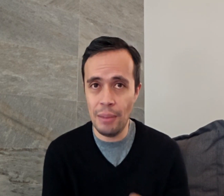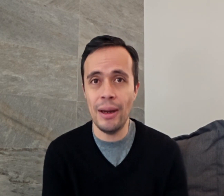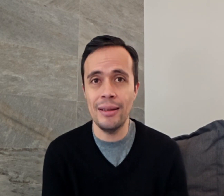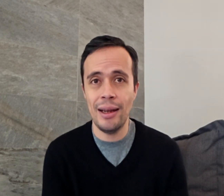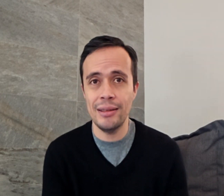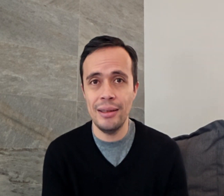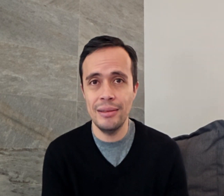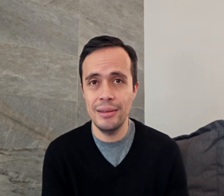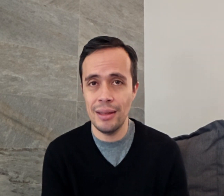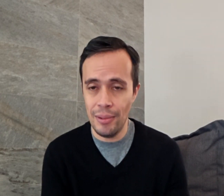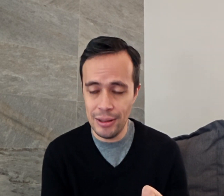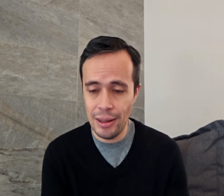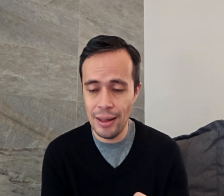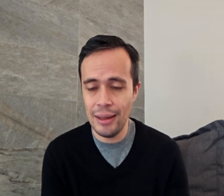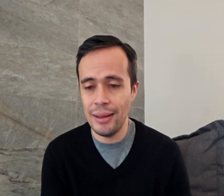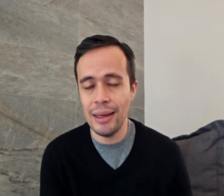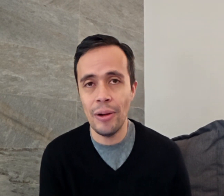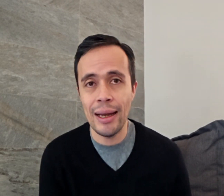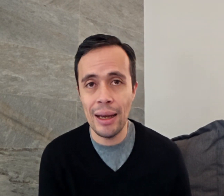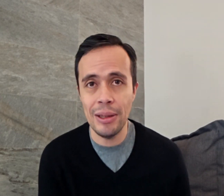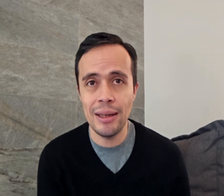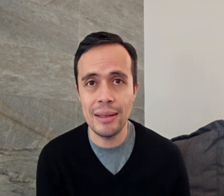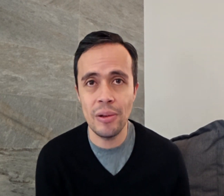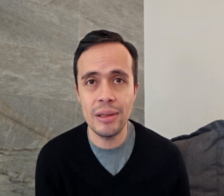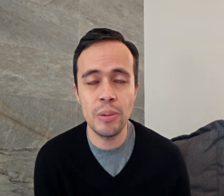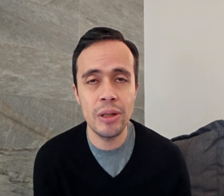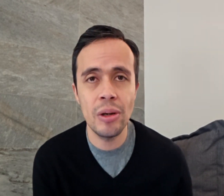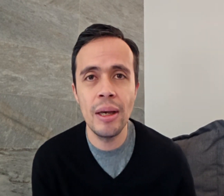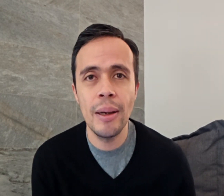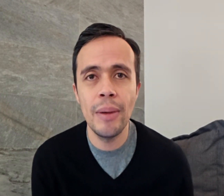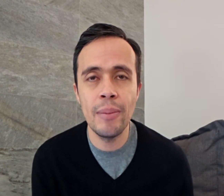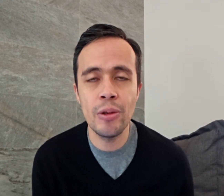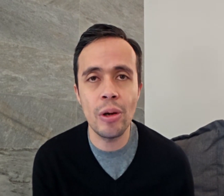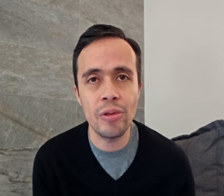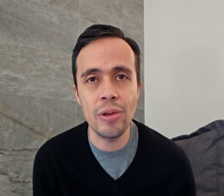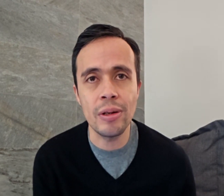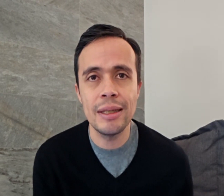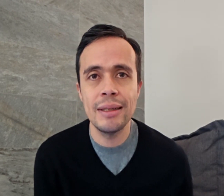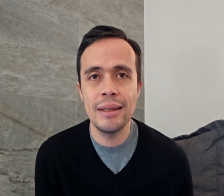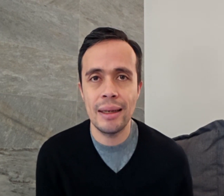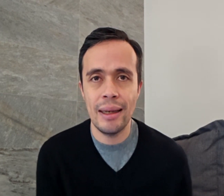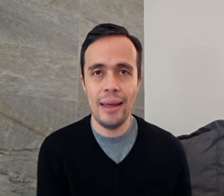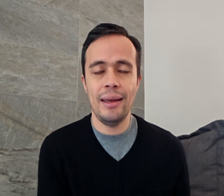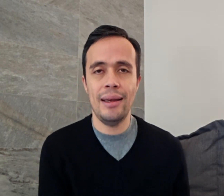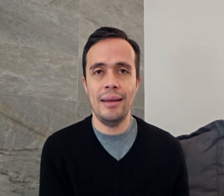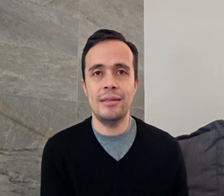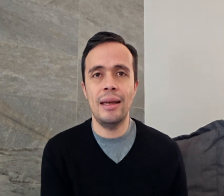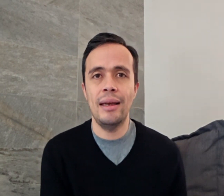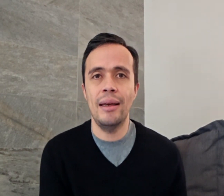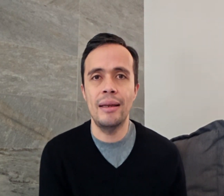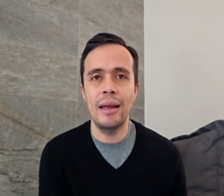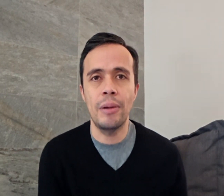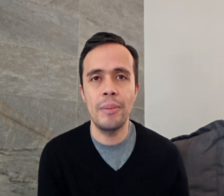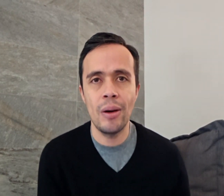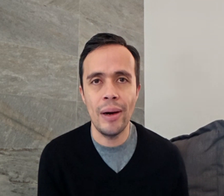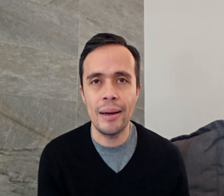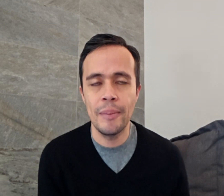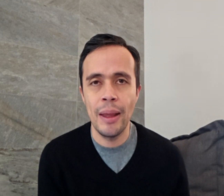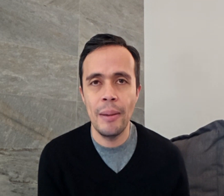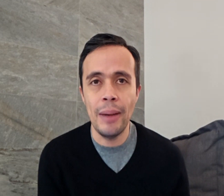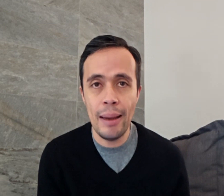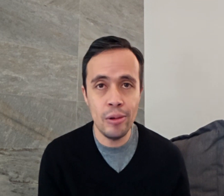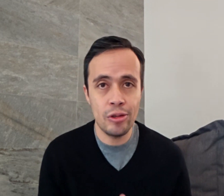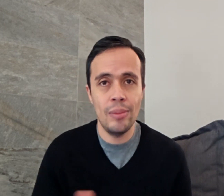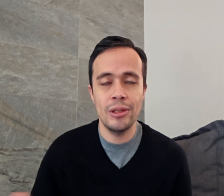no se echa para atrás, que va hacia adelante y ahora encabeza las encuestas. Por eso me da mucho gusto que esté en el primer